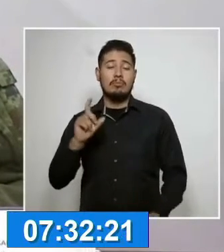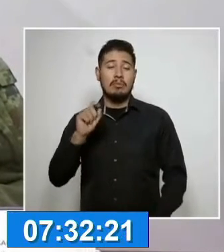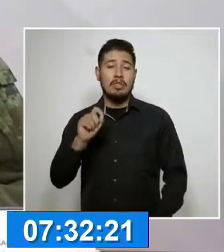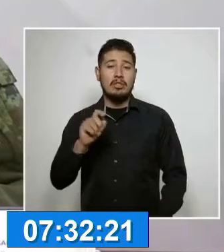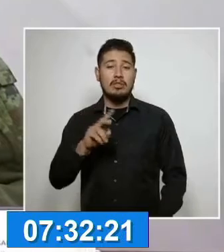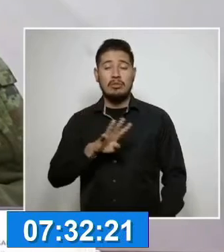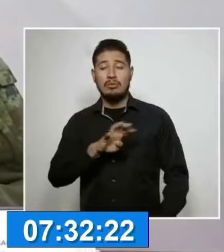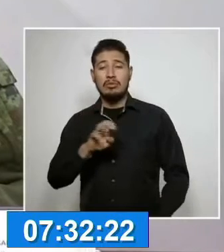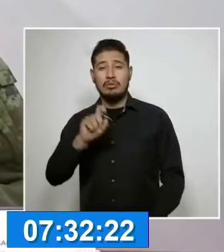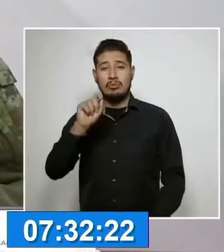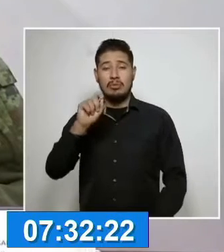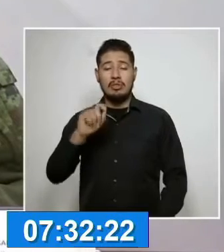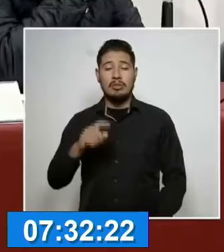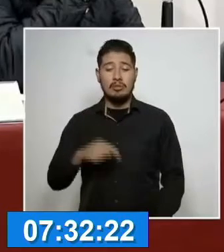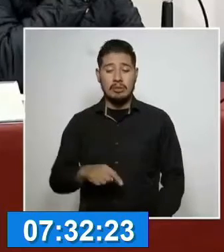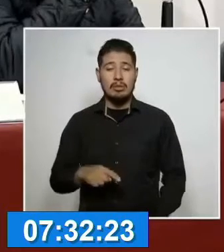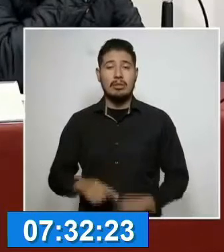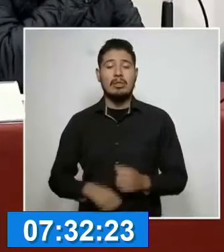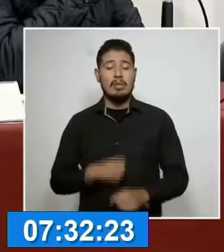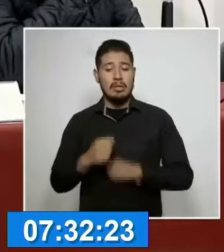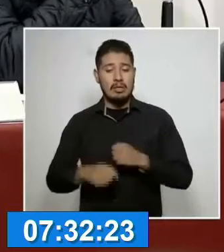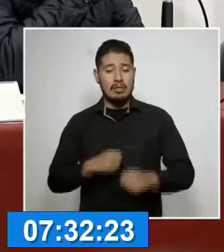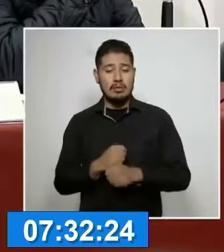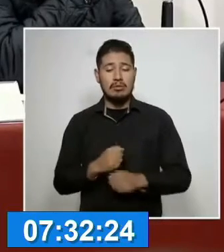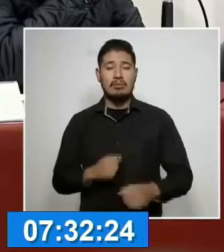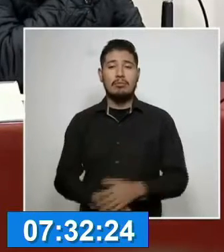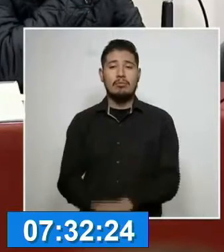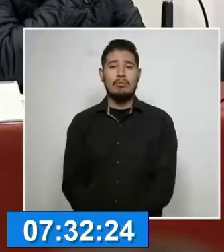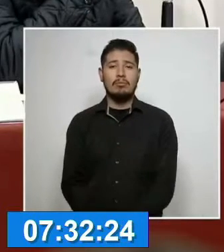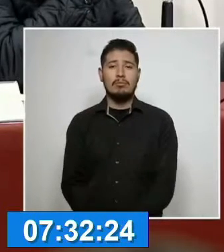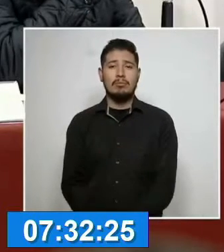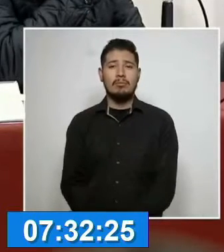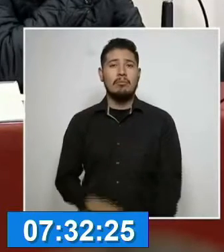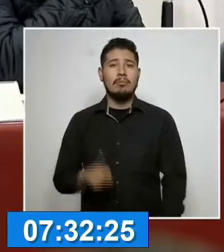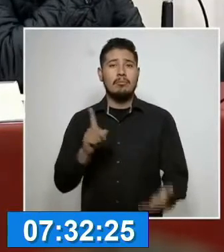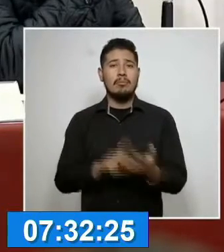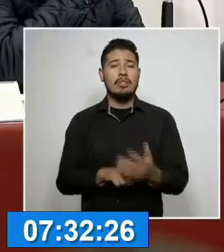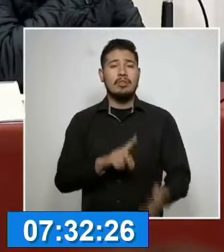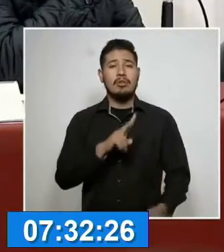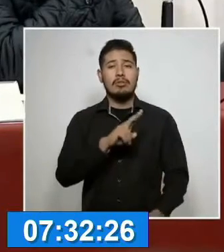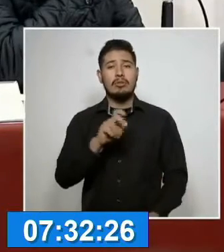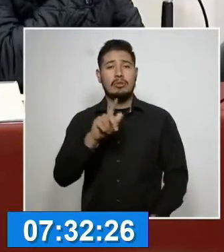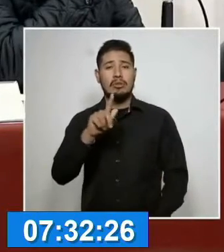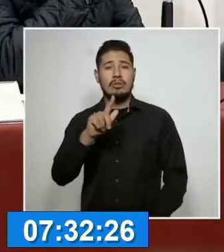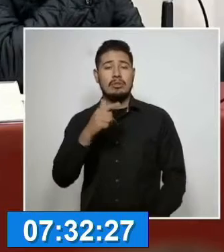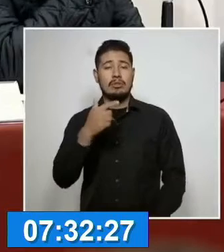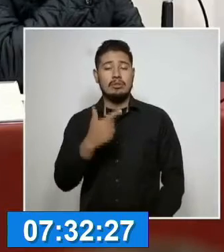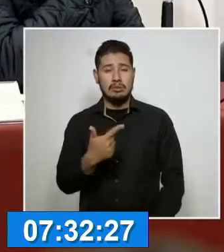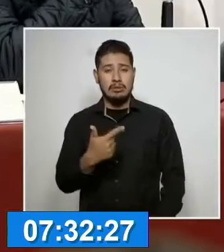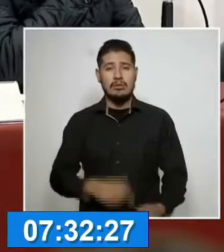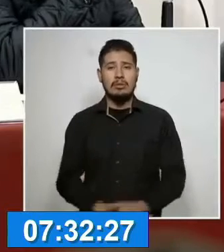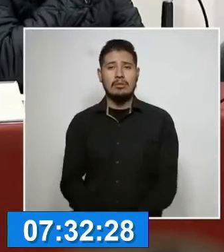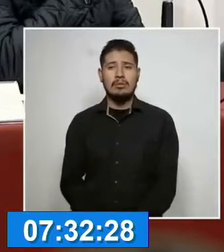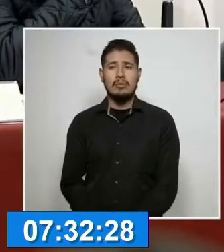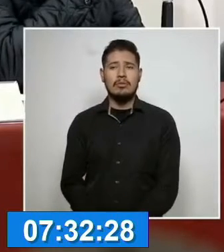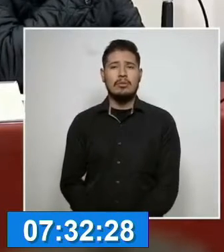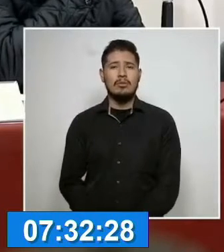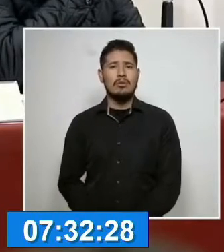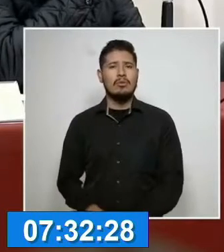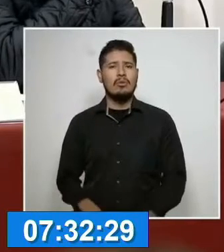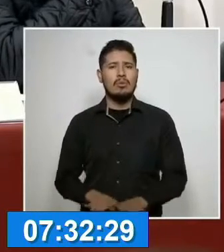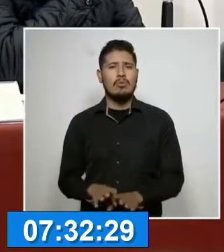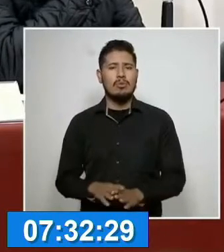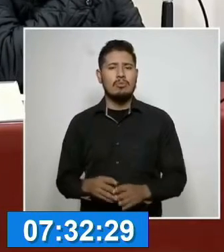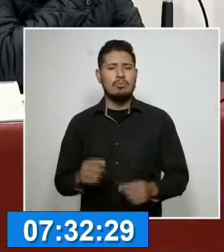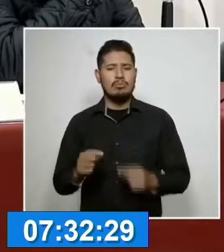920 y en lo que va del año van 1,277, haciendo una proyección de cómo se ha ido